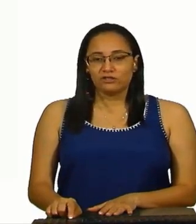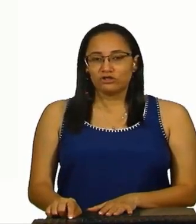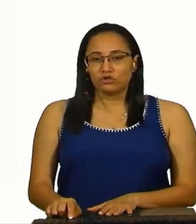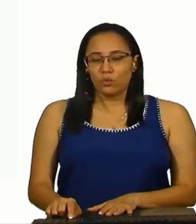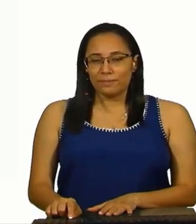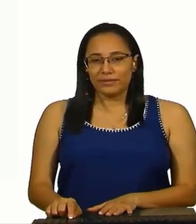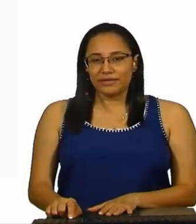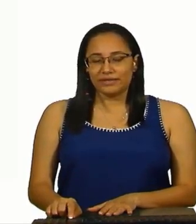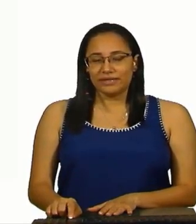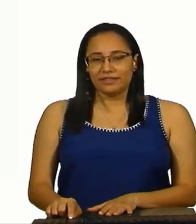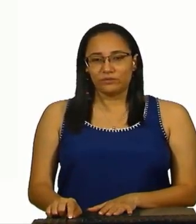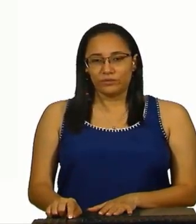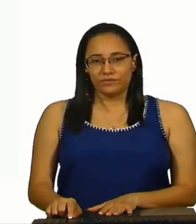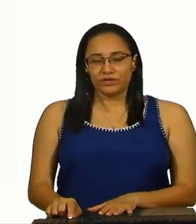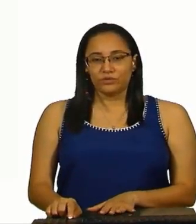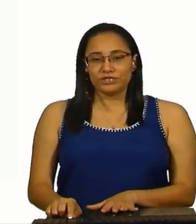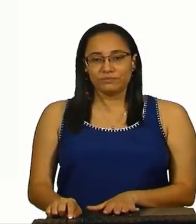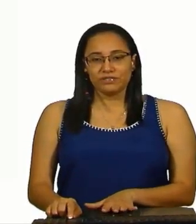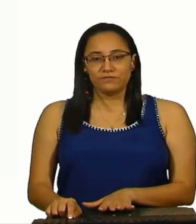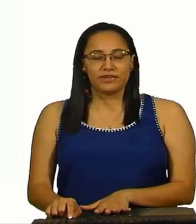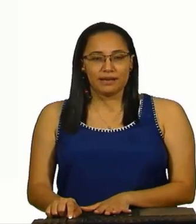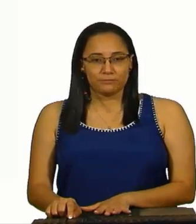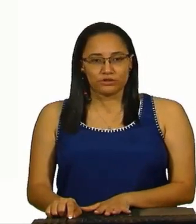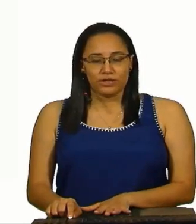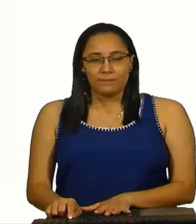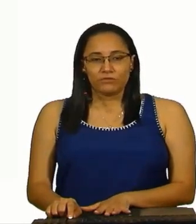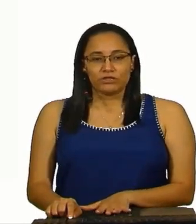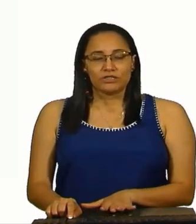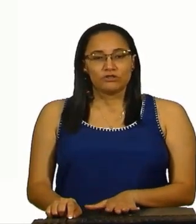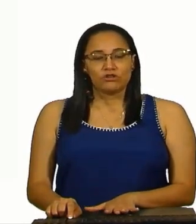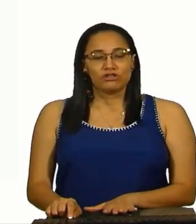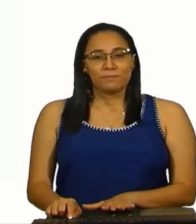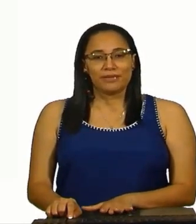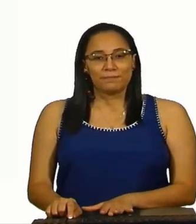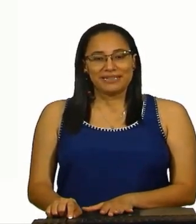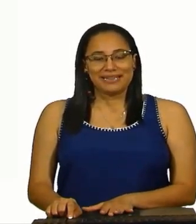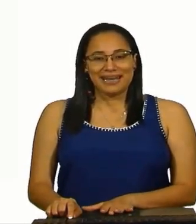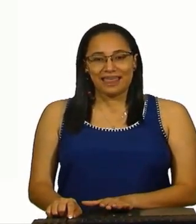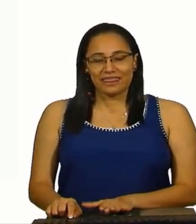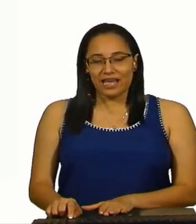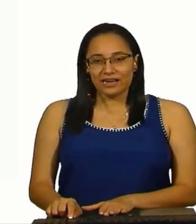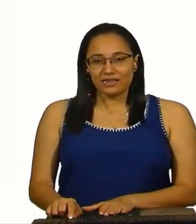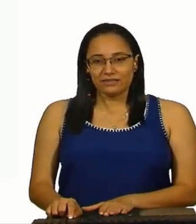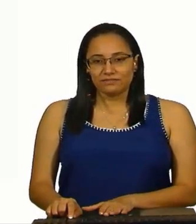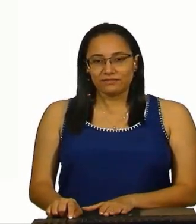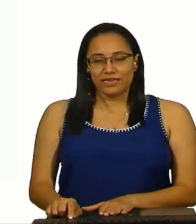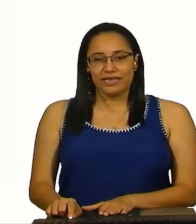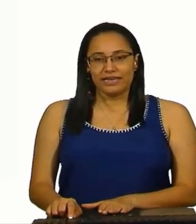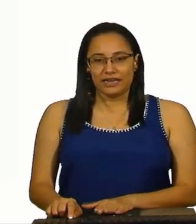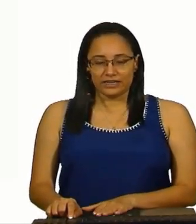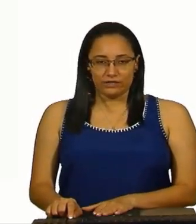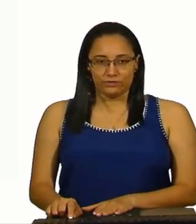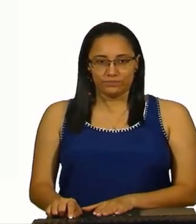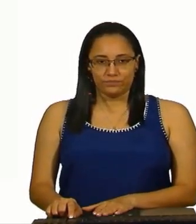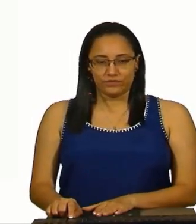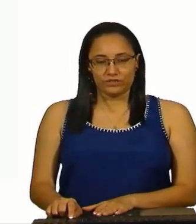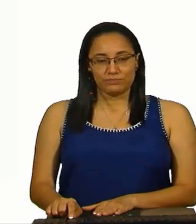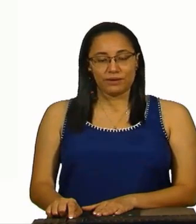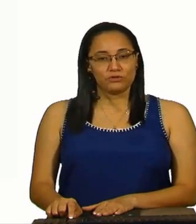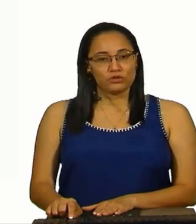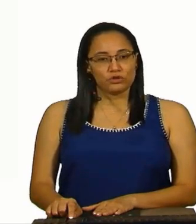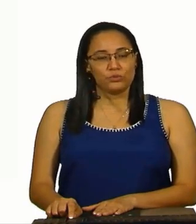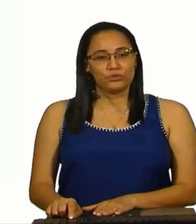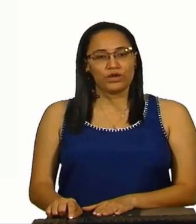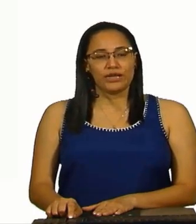permit swimming in the river. No especificamos. Entonces, no se permite nadar en el río.